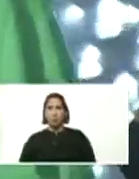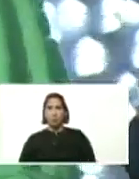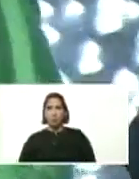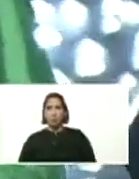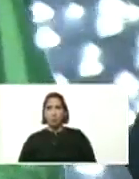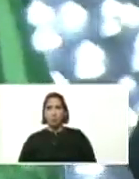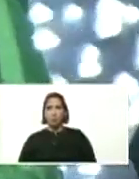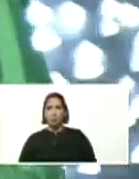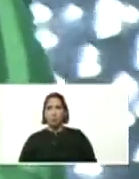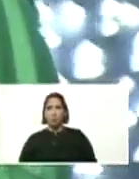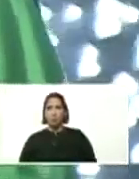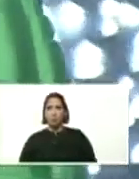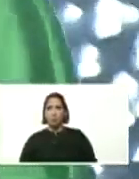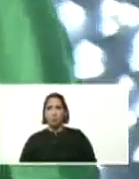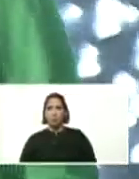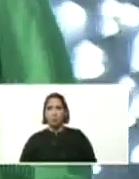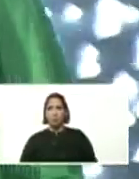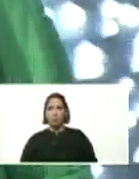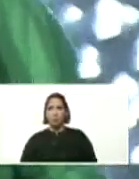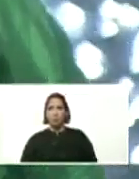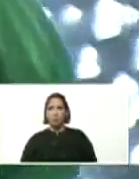presidente.